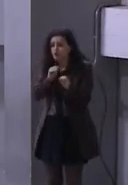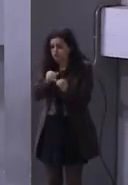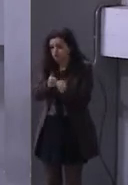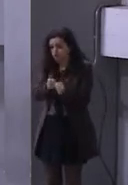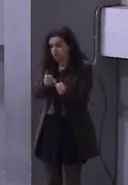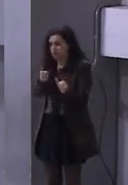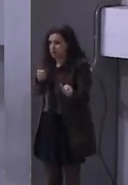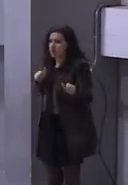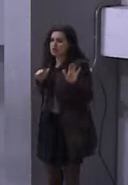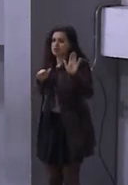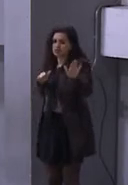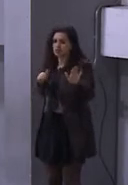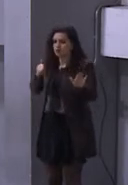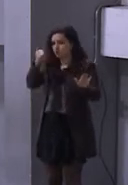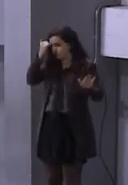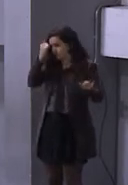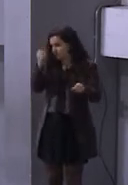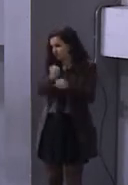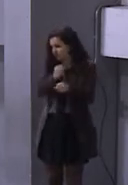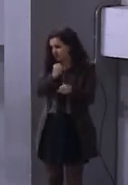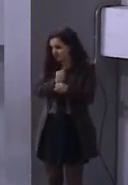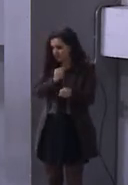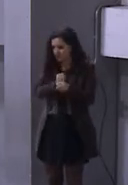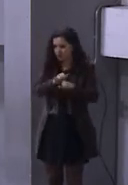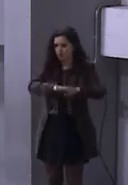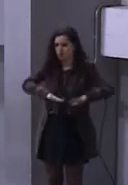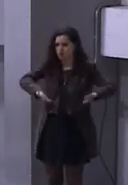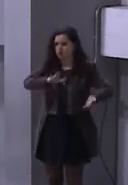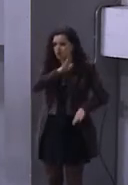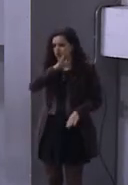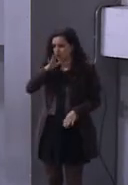en los lugares donde los maestros trabajan, en el sector rural.